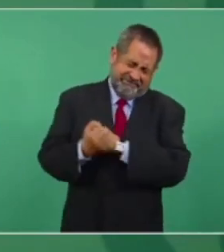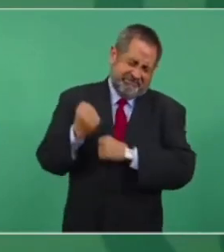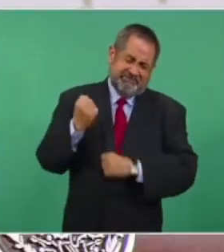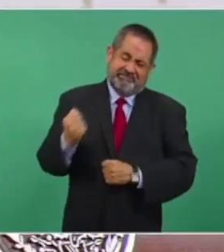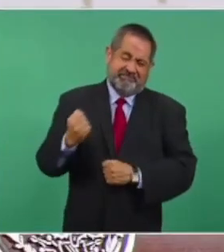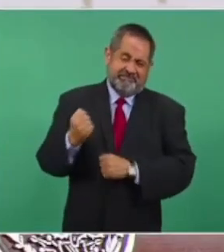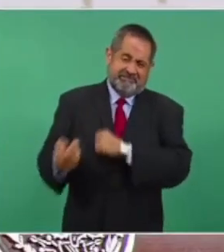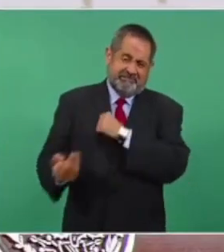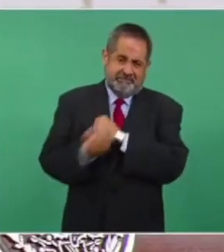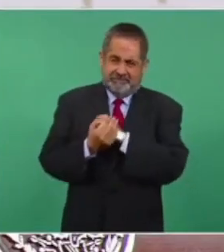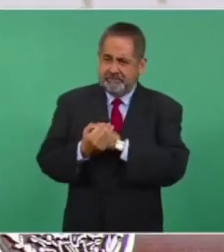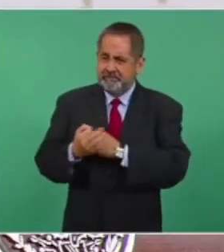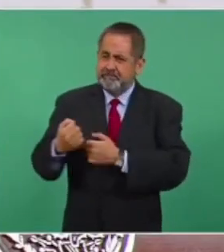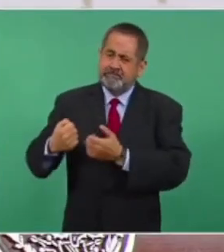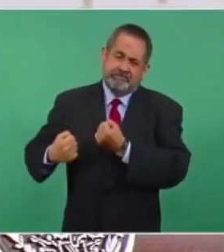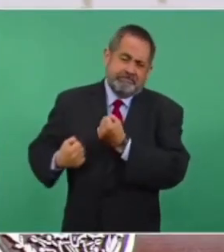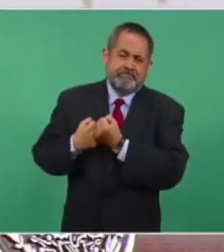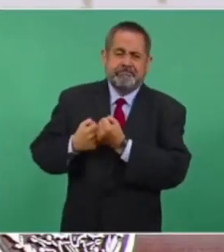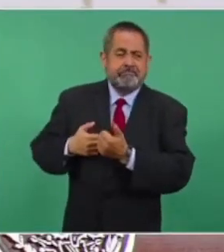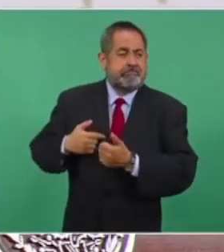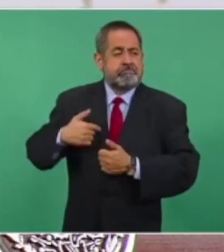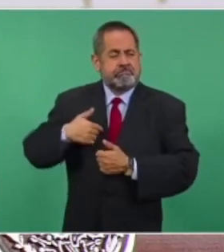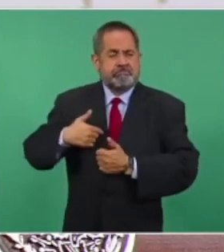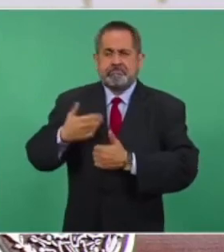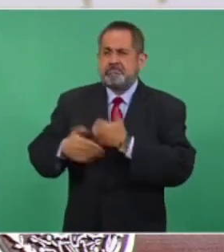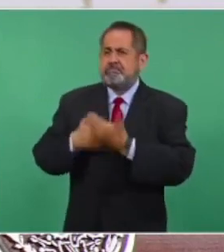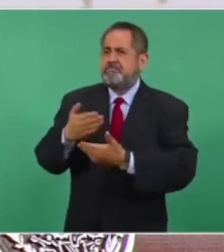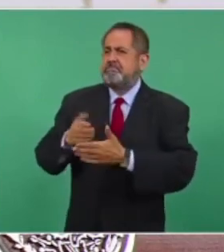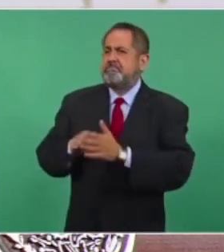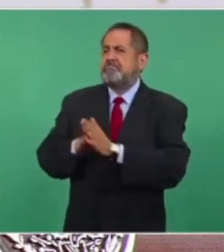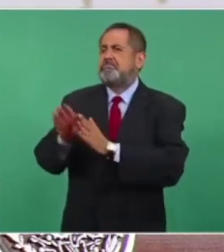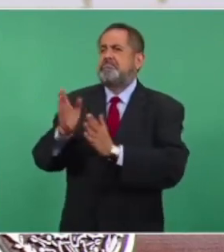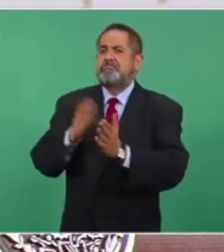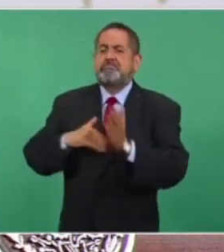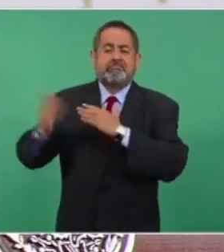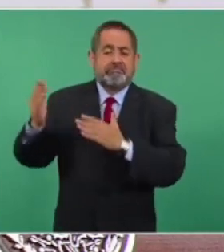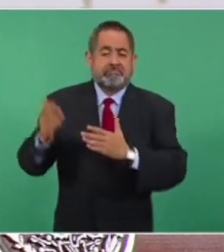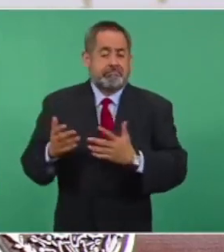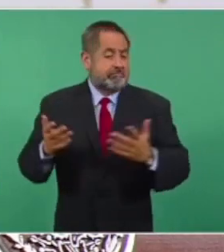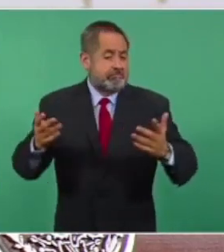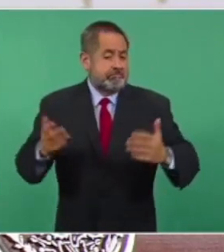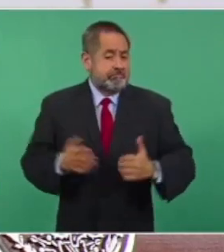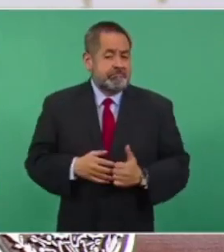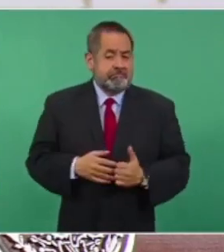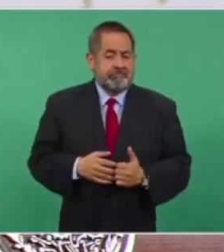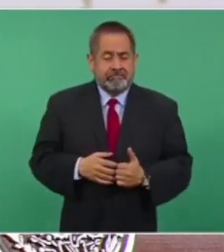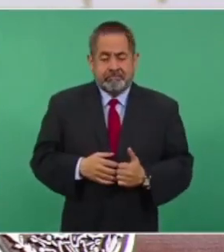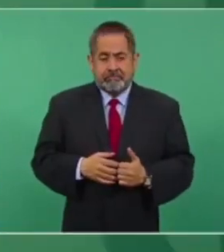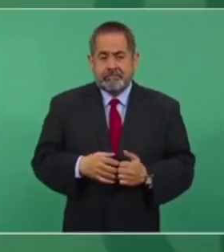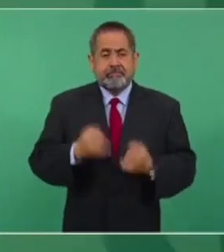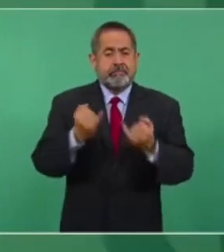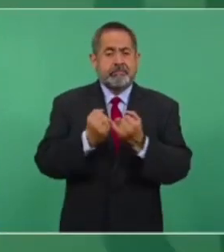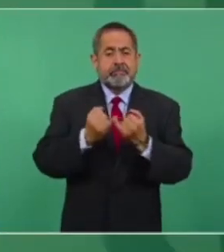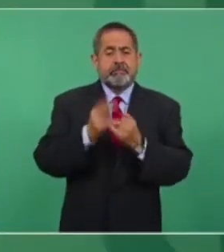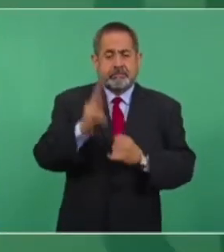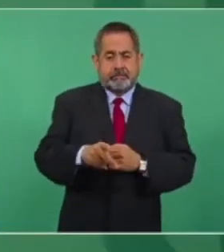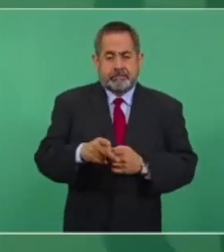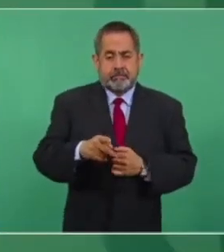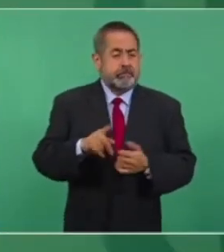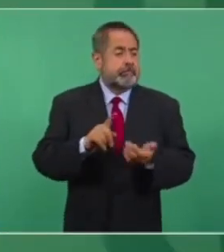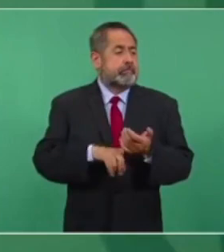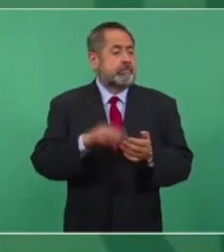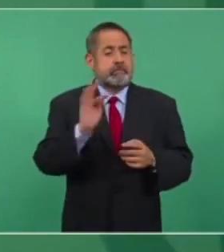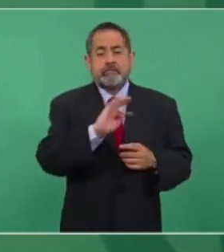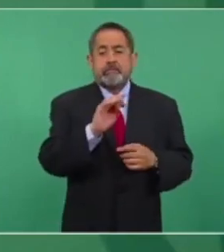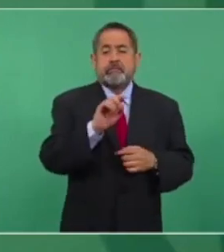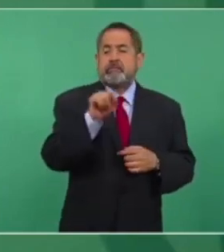Y me sacaron adelante. Entonces, es lo que tiene que hacer todo el que es víctima de una